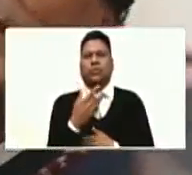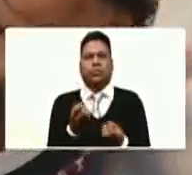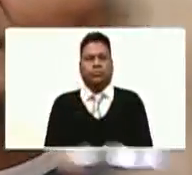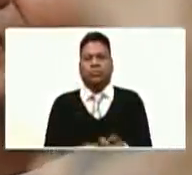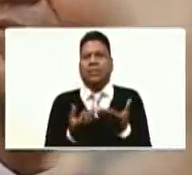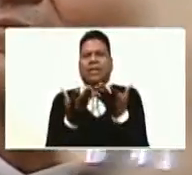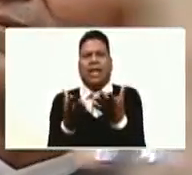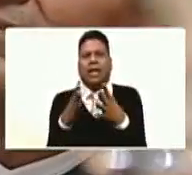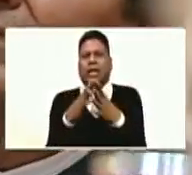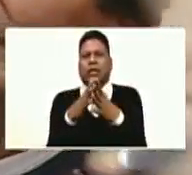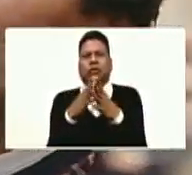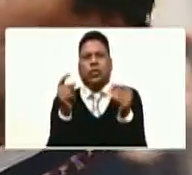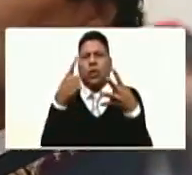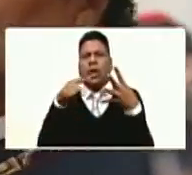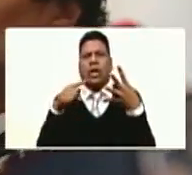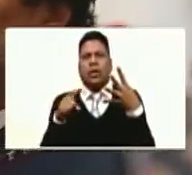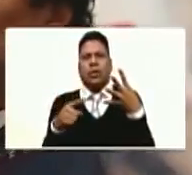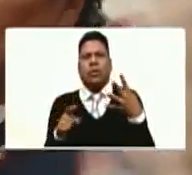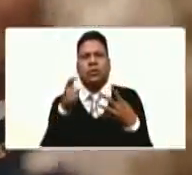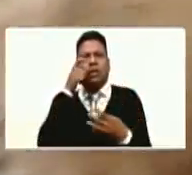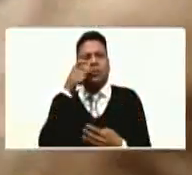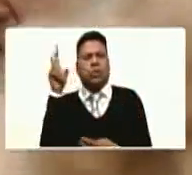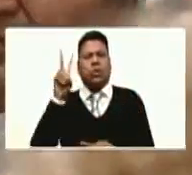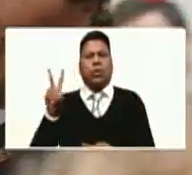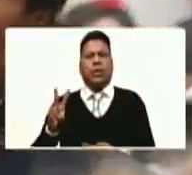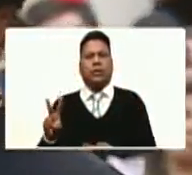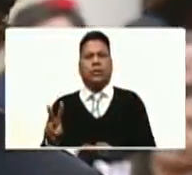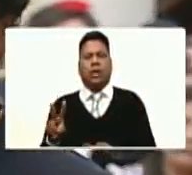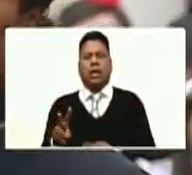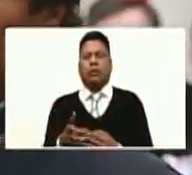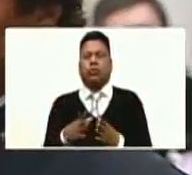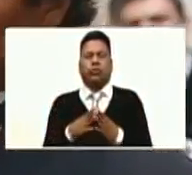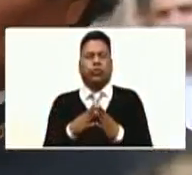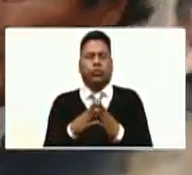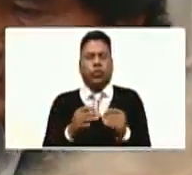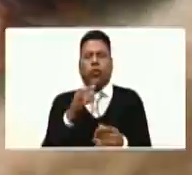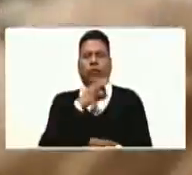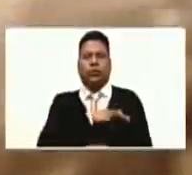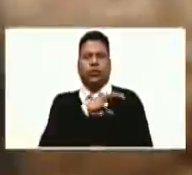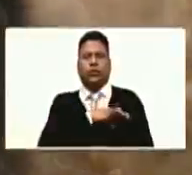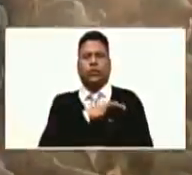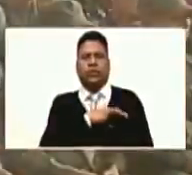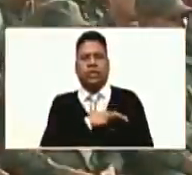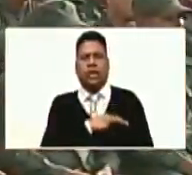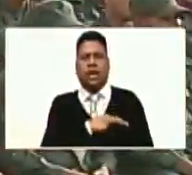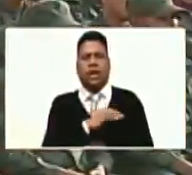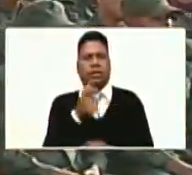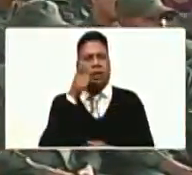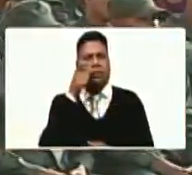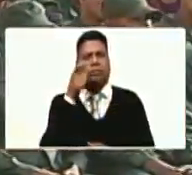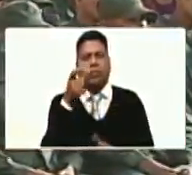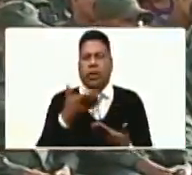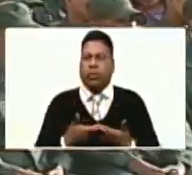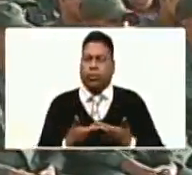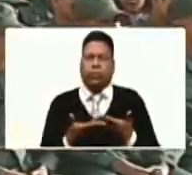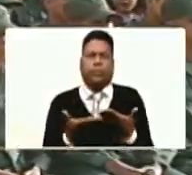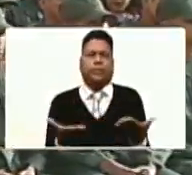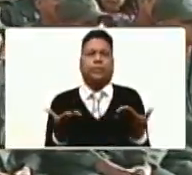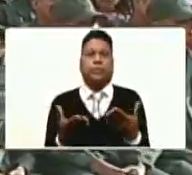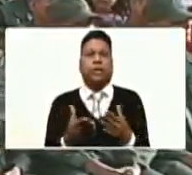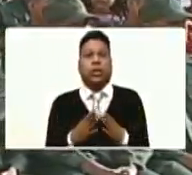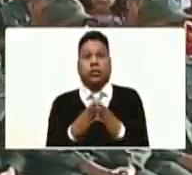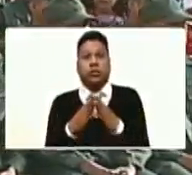al pueblo venezolano, de darle estabilidad social a nuestro pueblo, de darle que nuestra